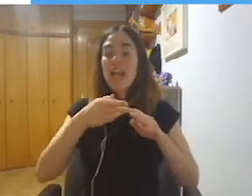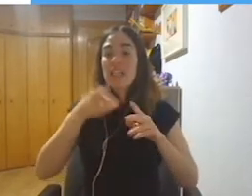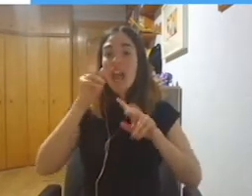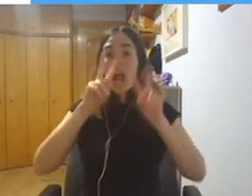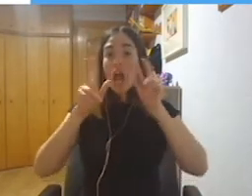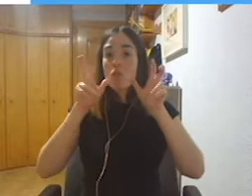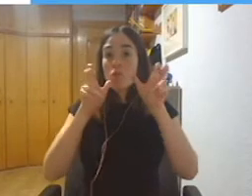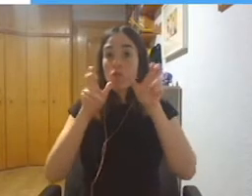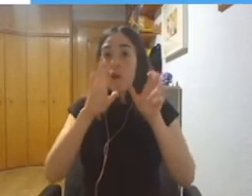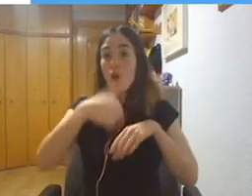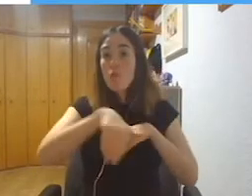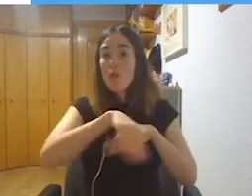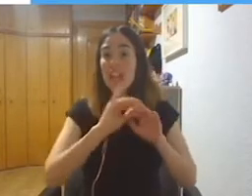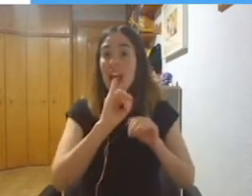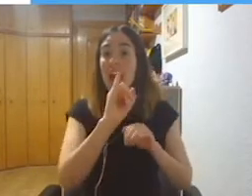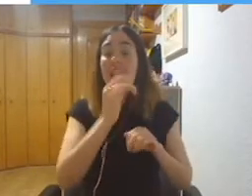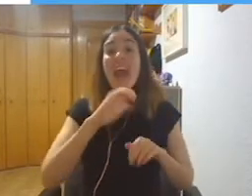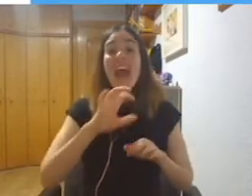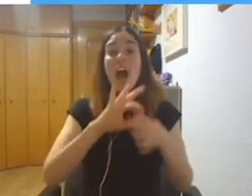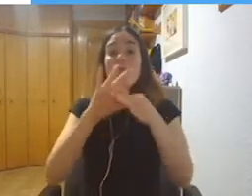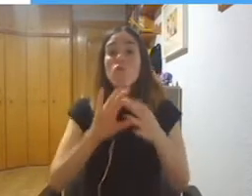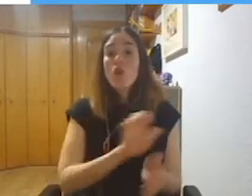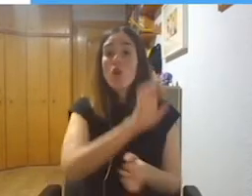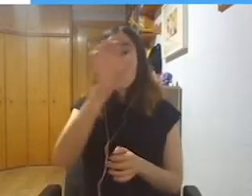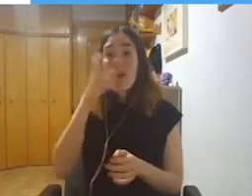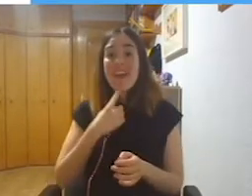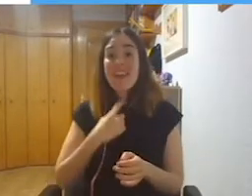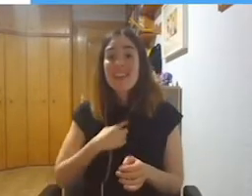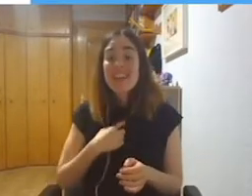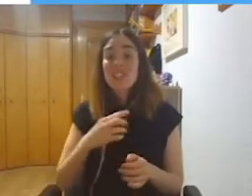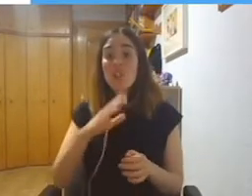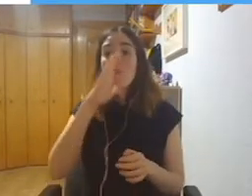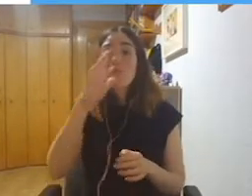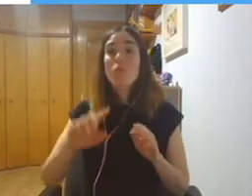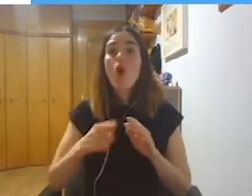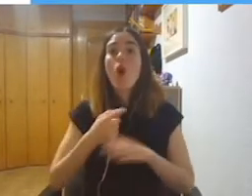esto, la Unión Europea nos ha hecho llegar mediante